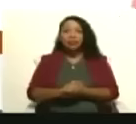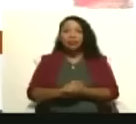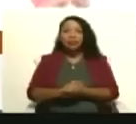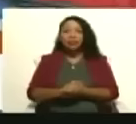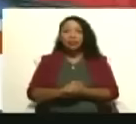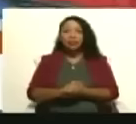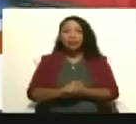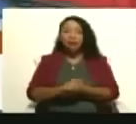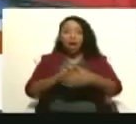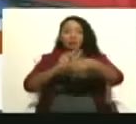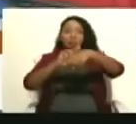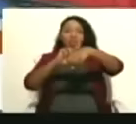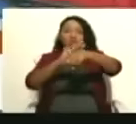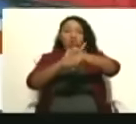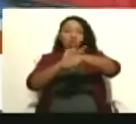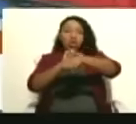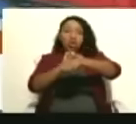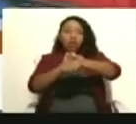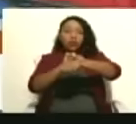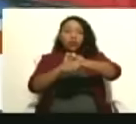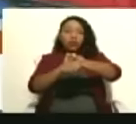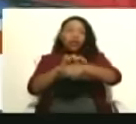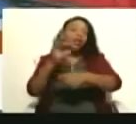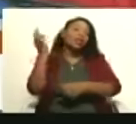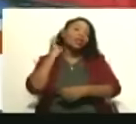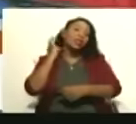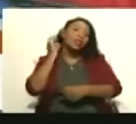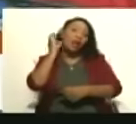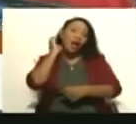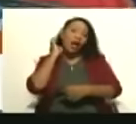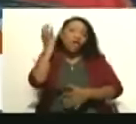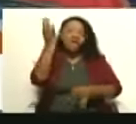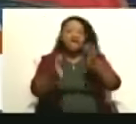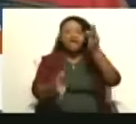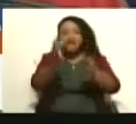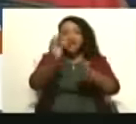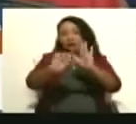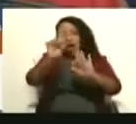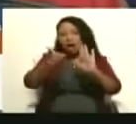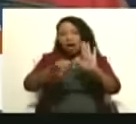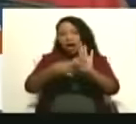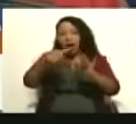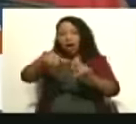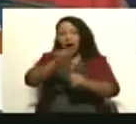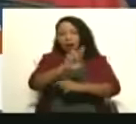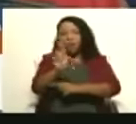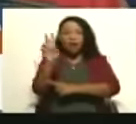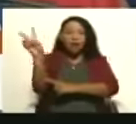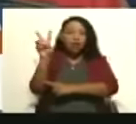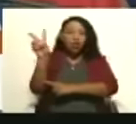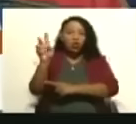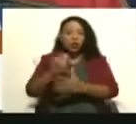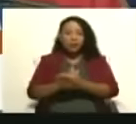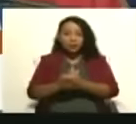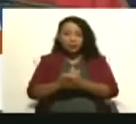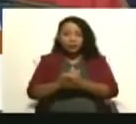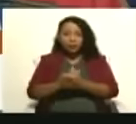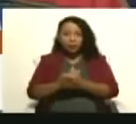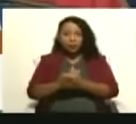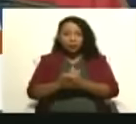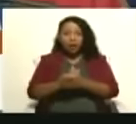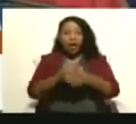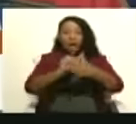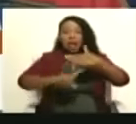Ciudadano doctor Tarek William Saab, fiscal general de la República Bolivariana de Venezuela. Ciudadano